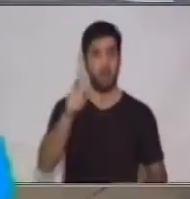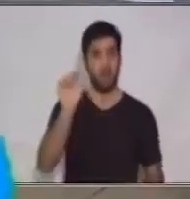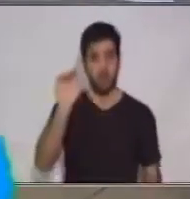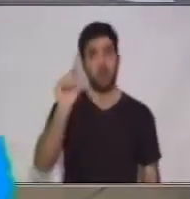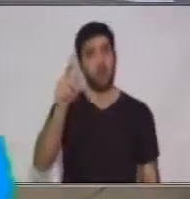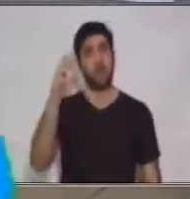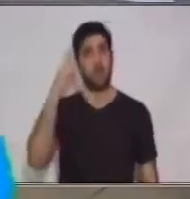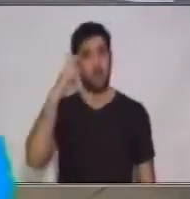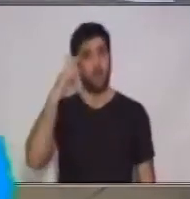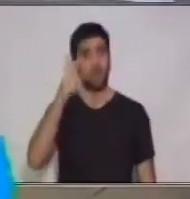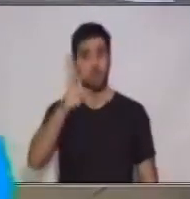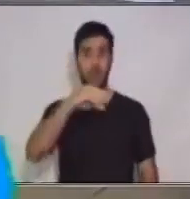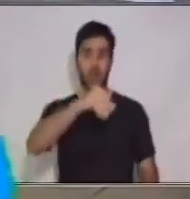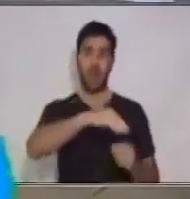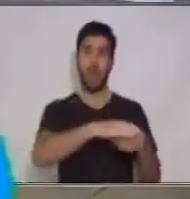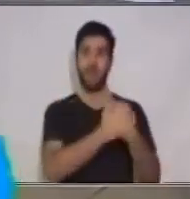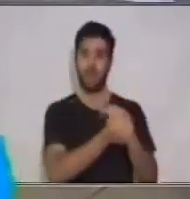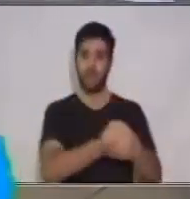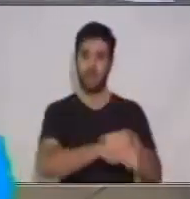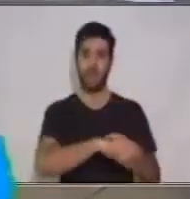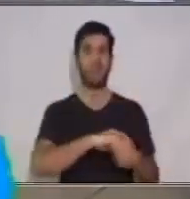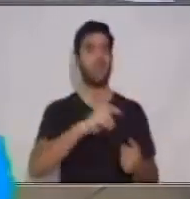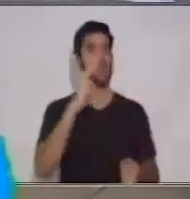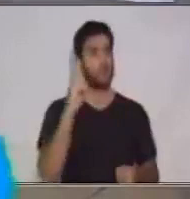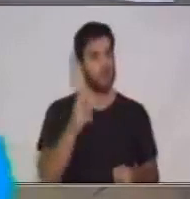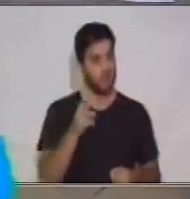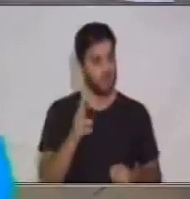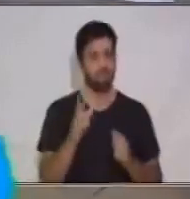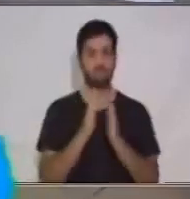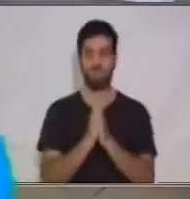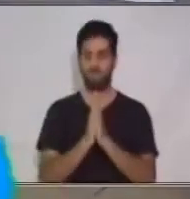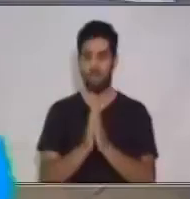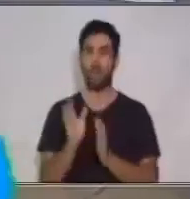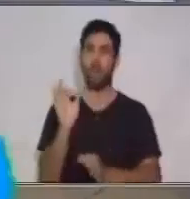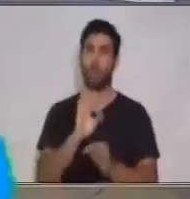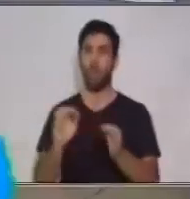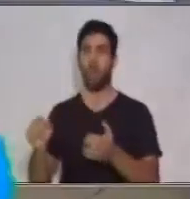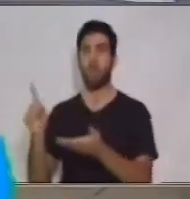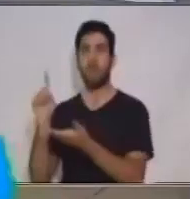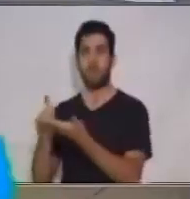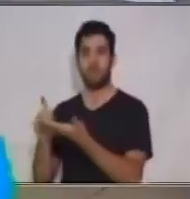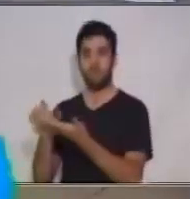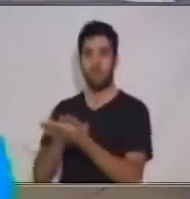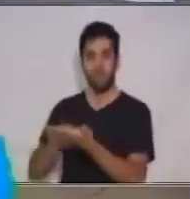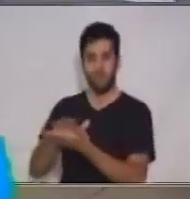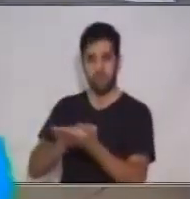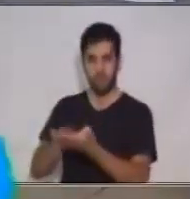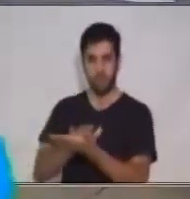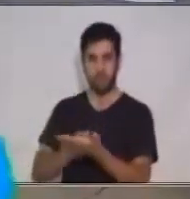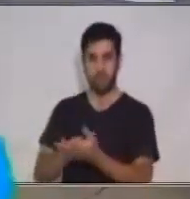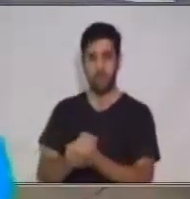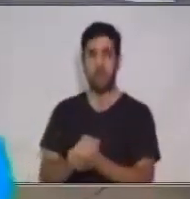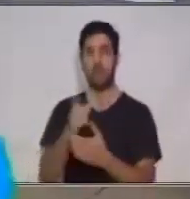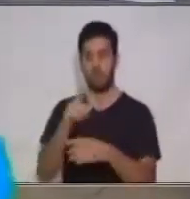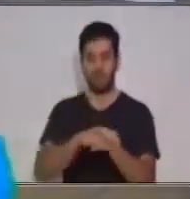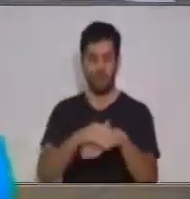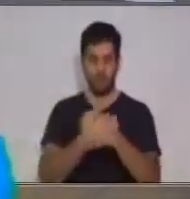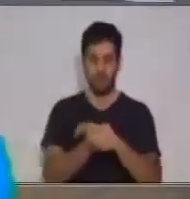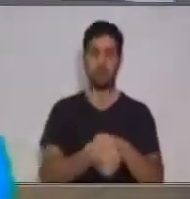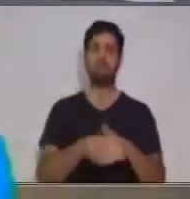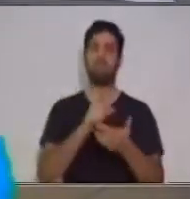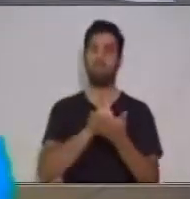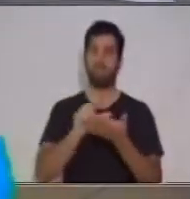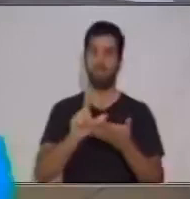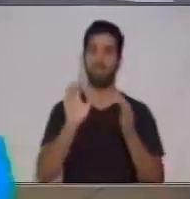manos constantemente con agua y jabón o utilices gel antibacterial y desinfectes muy bien tus